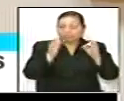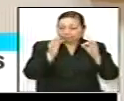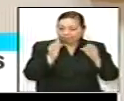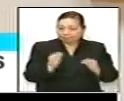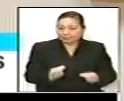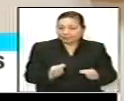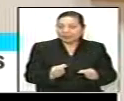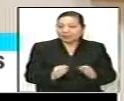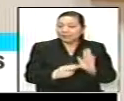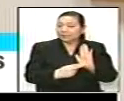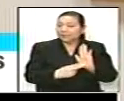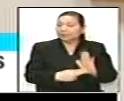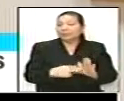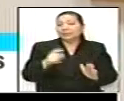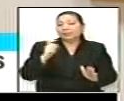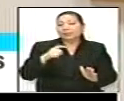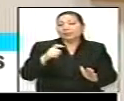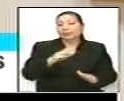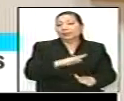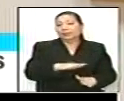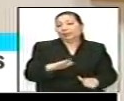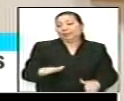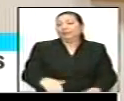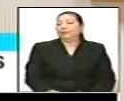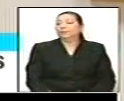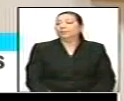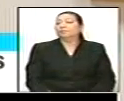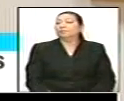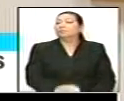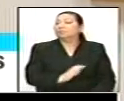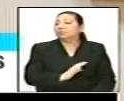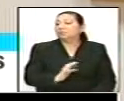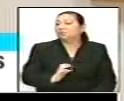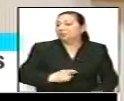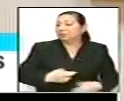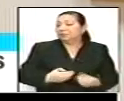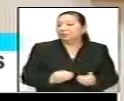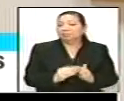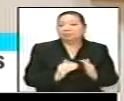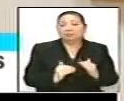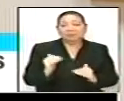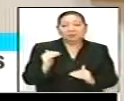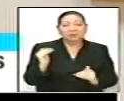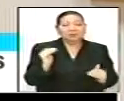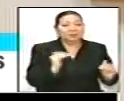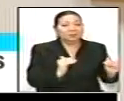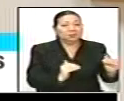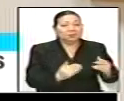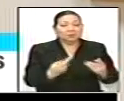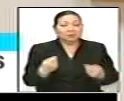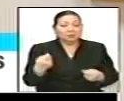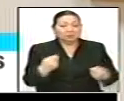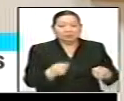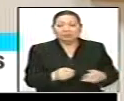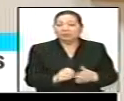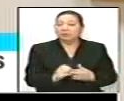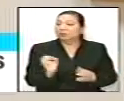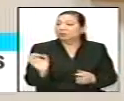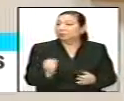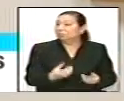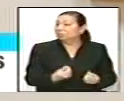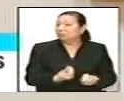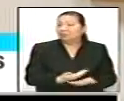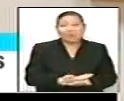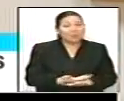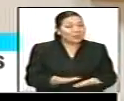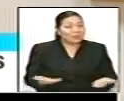realmente reflejen las necesidades de ellos y ellas. Que el Estado promueva una mayor inversión. Decimos, sin presupuesto no hay